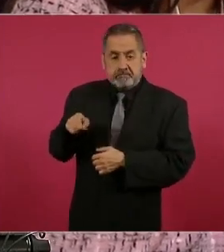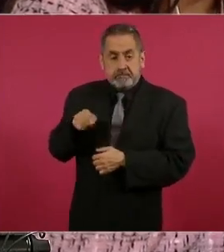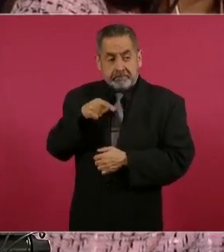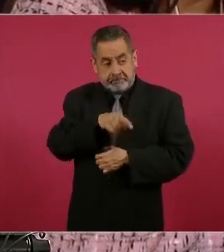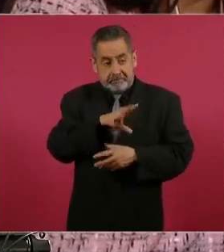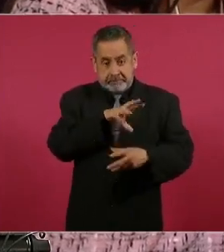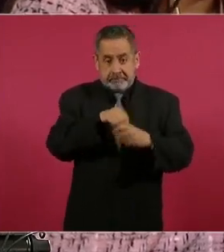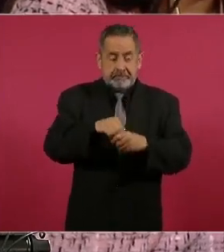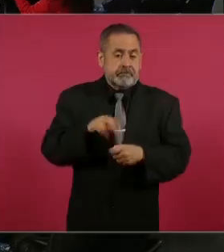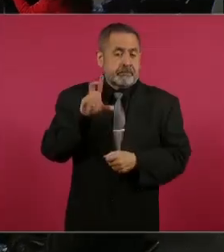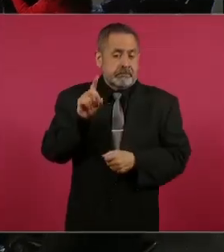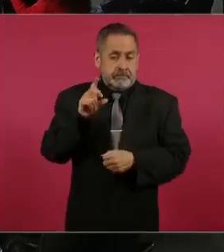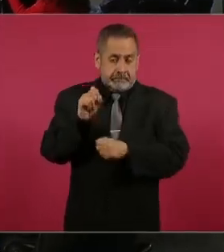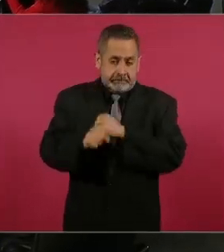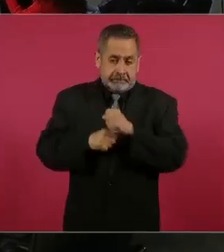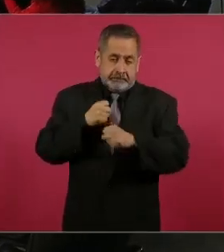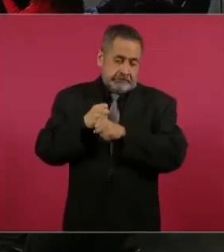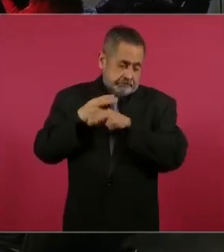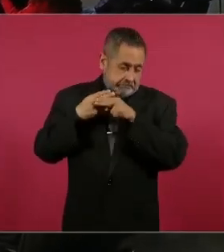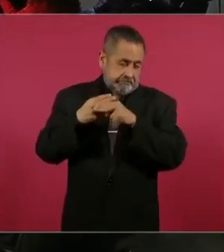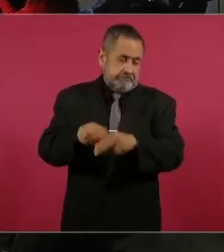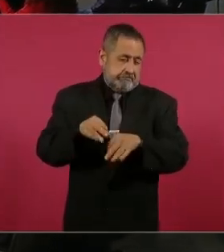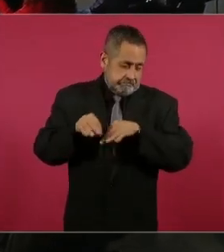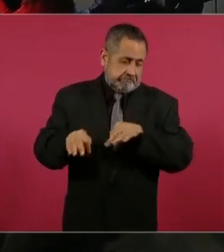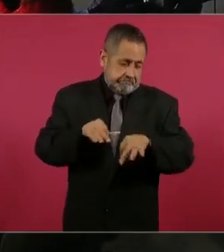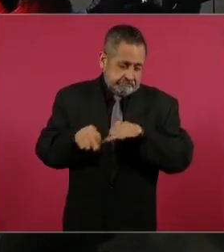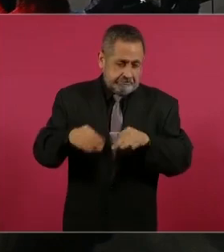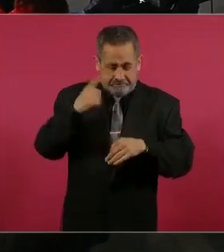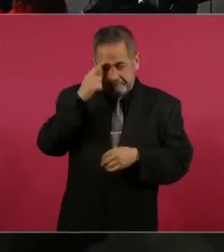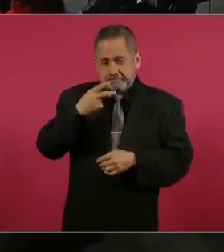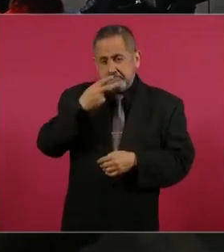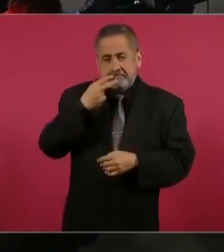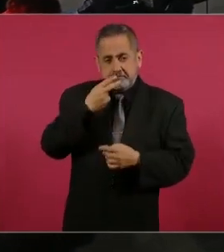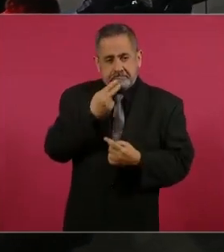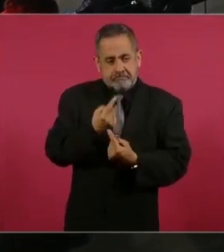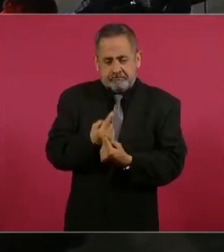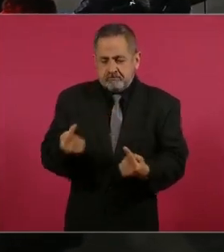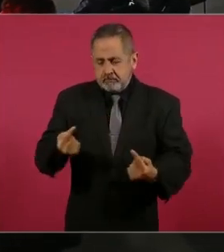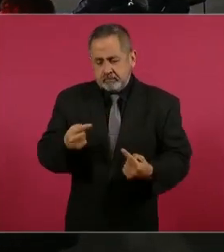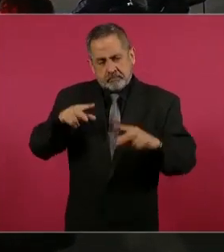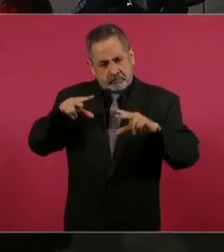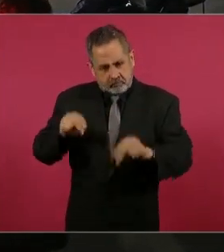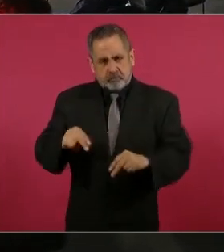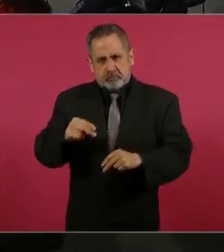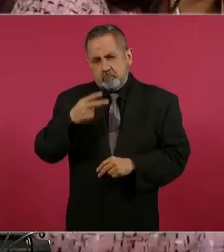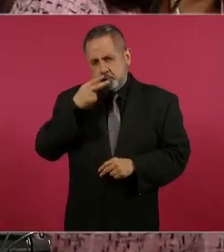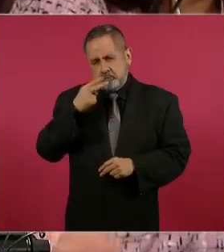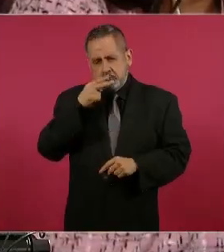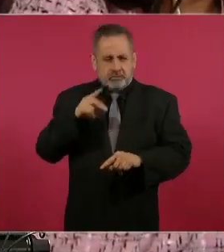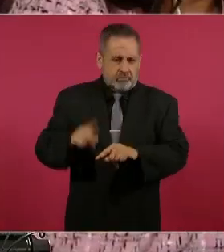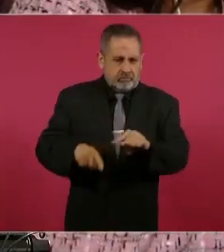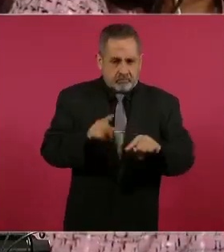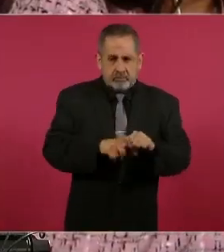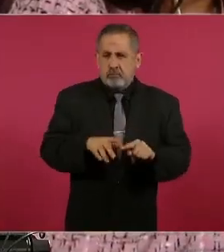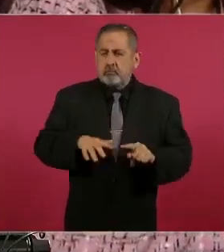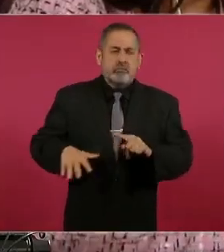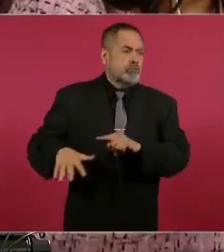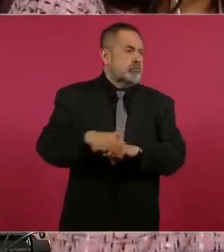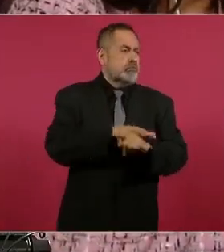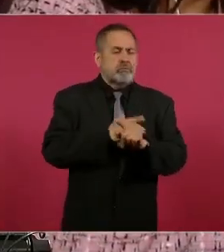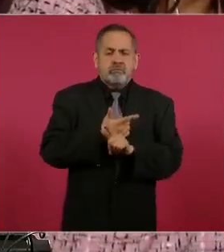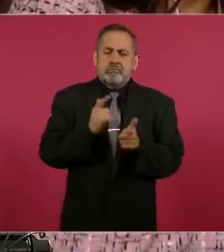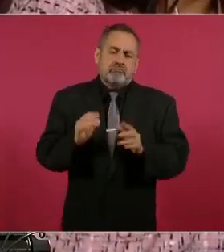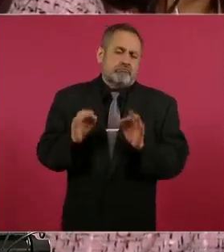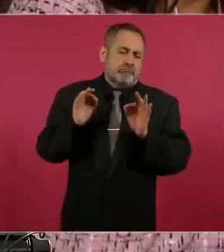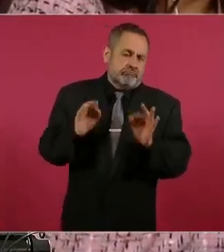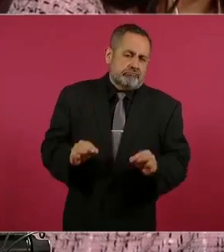esta organización de la sociedad civil trabajando por el beneficio de las niñas y los niños, que sean espacios libres de humo de tabaco,